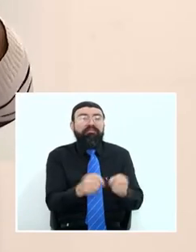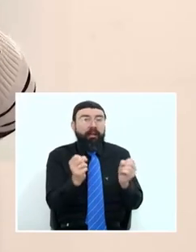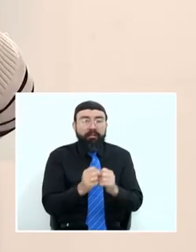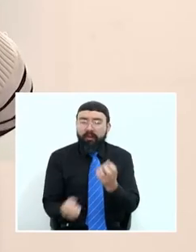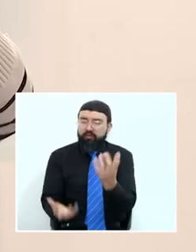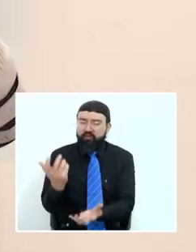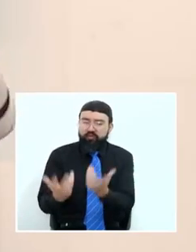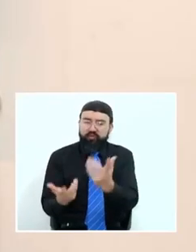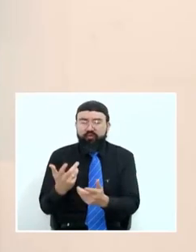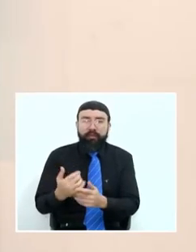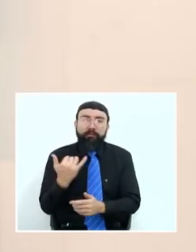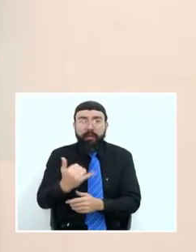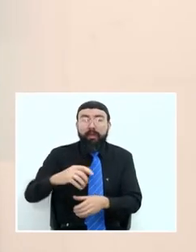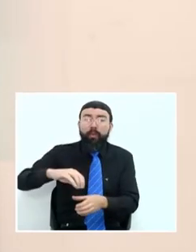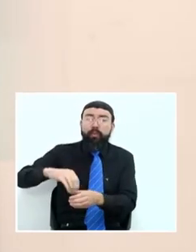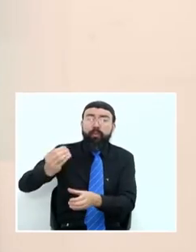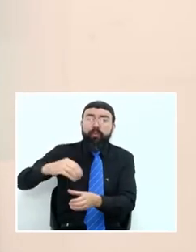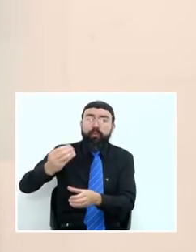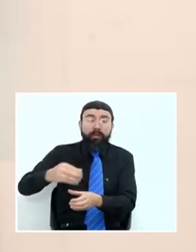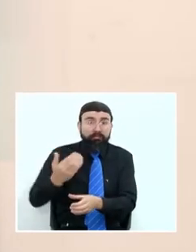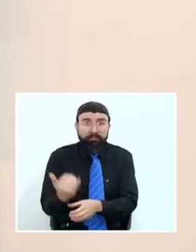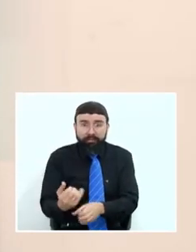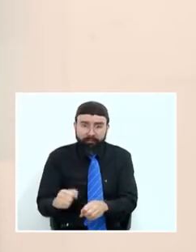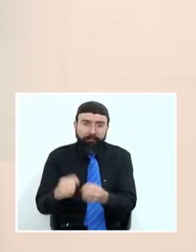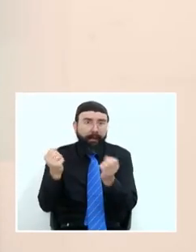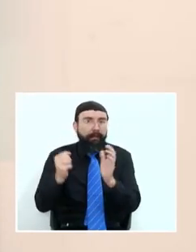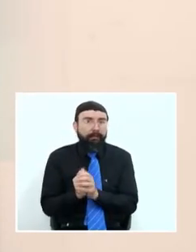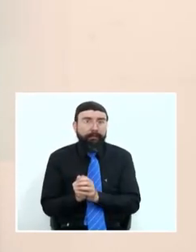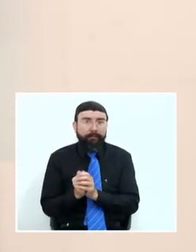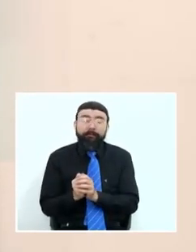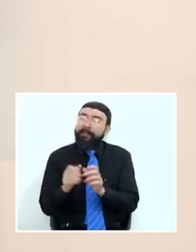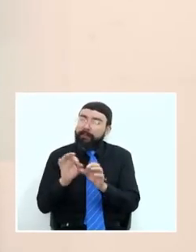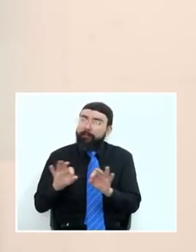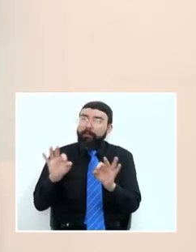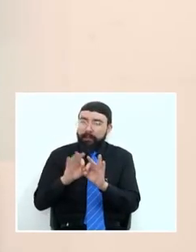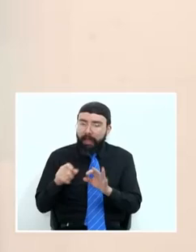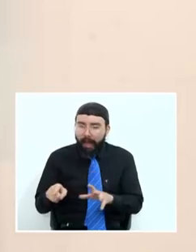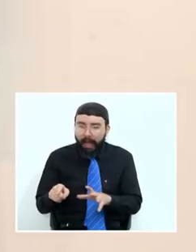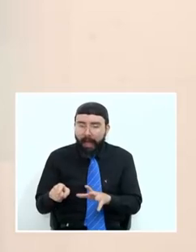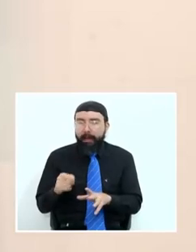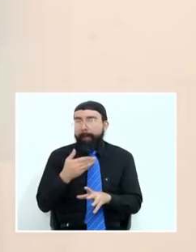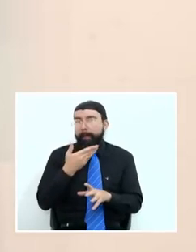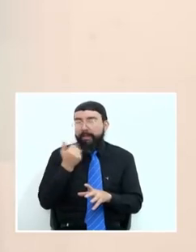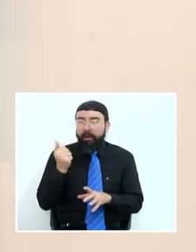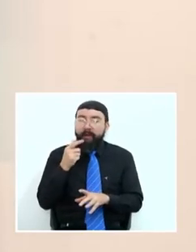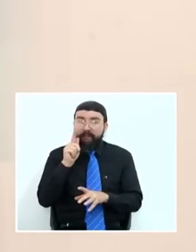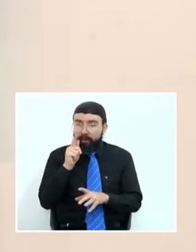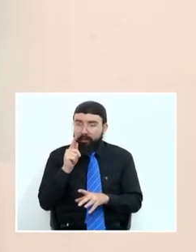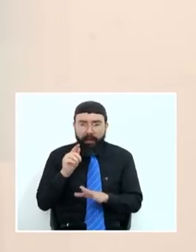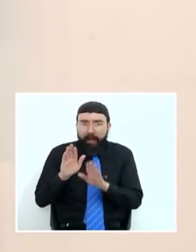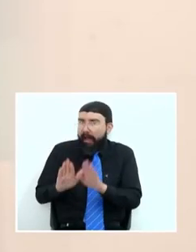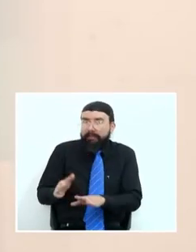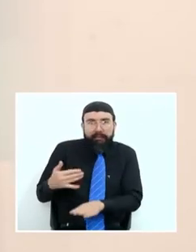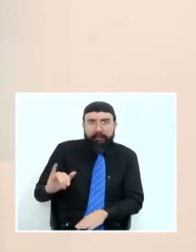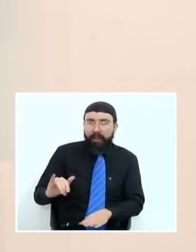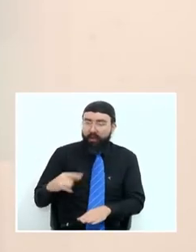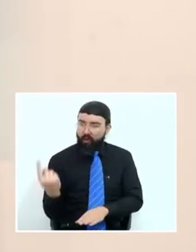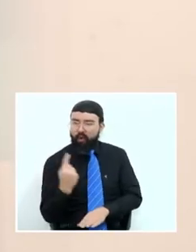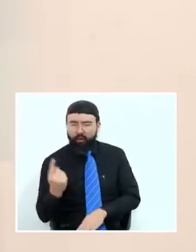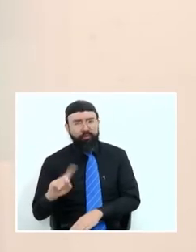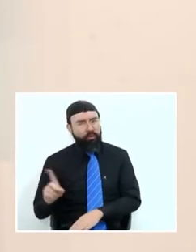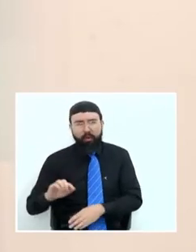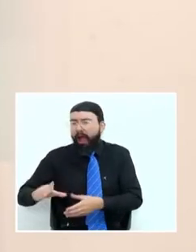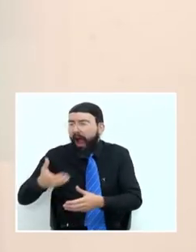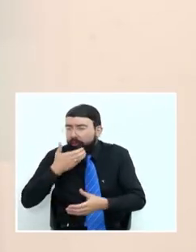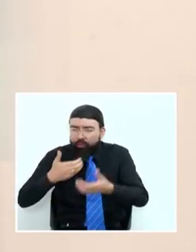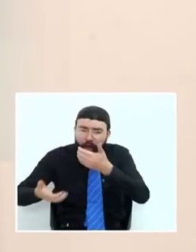fogón, en la pitadora. Por eso hay que tener en cuenta el tema de consumir frutas y muchas de ellas como tal, sin jugo, sin nada, la